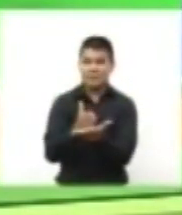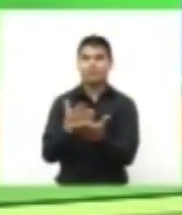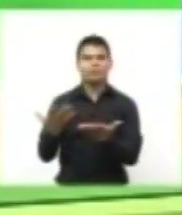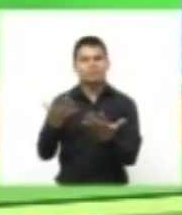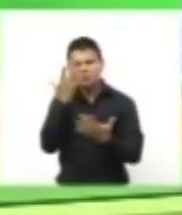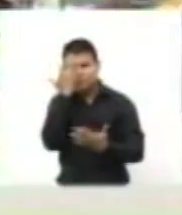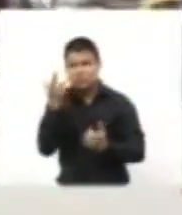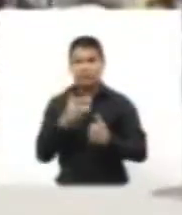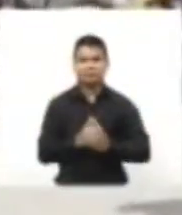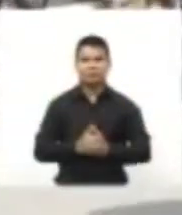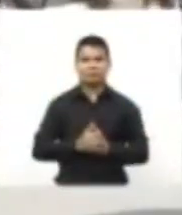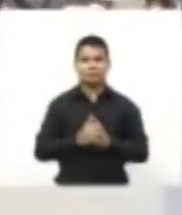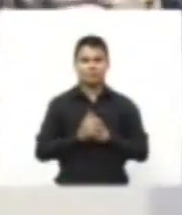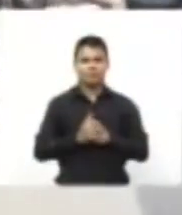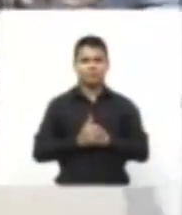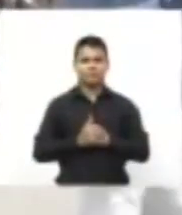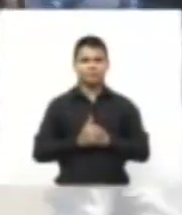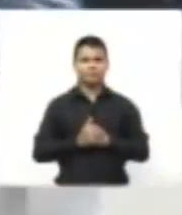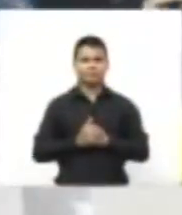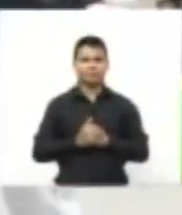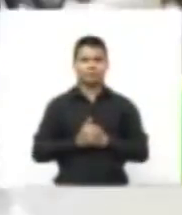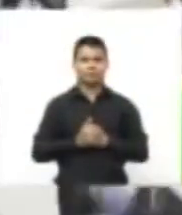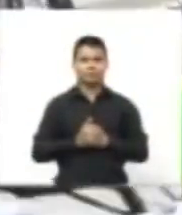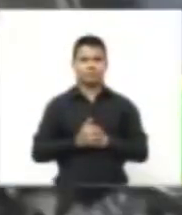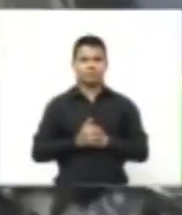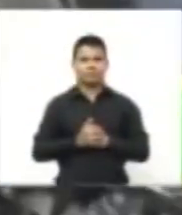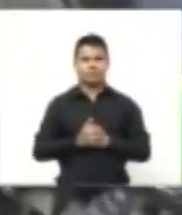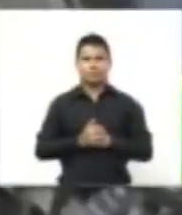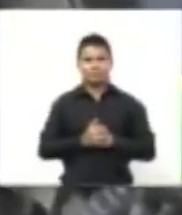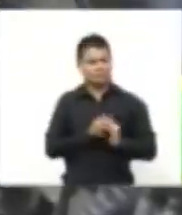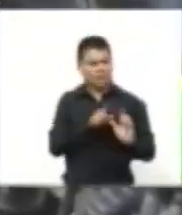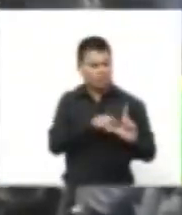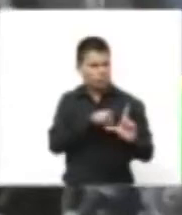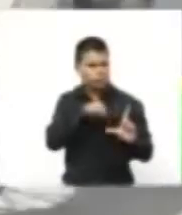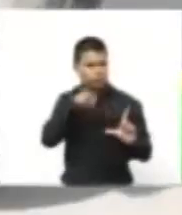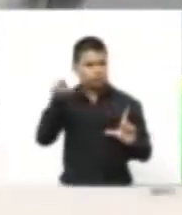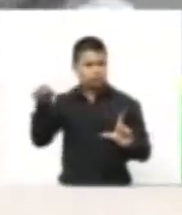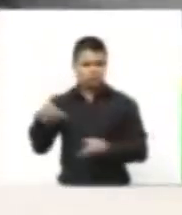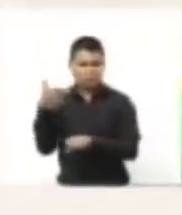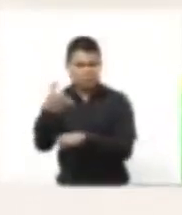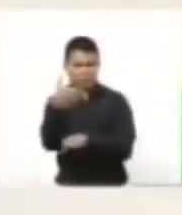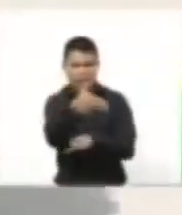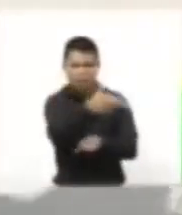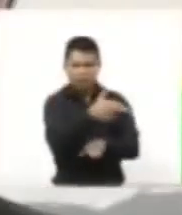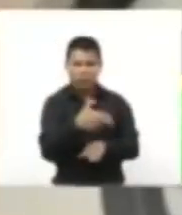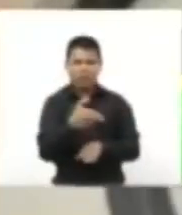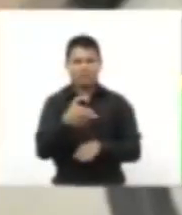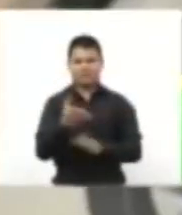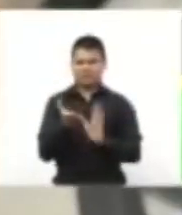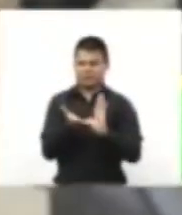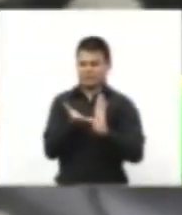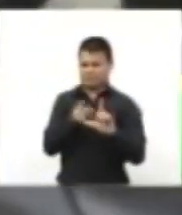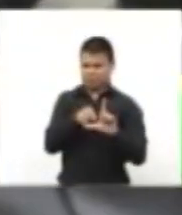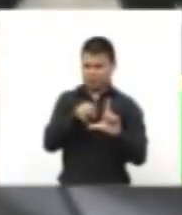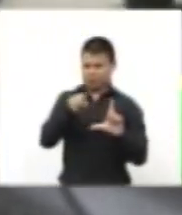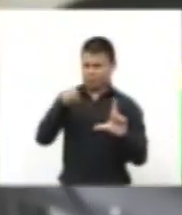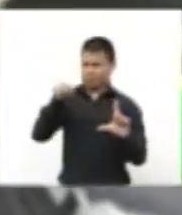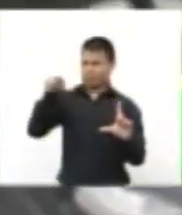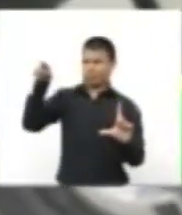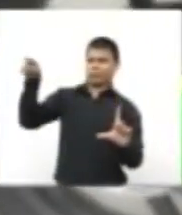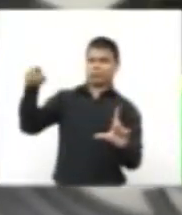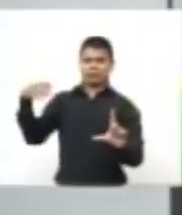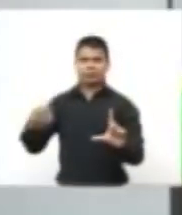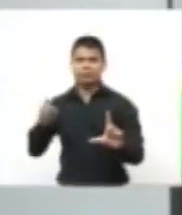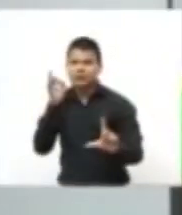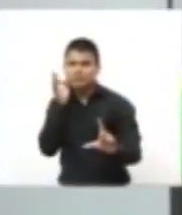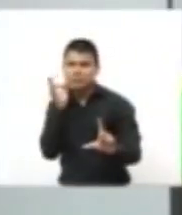son. El mayor número de acciones sicariales en Cartagena de Indias se han presentado en motocicletas, al igual que la mayoría de los